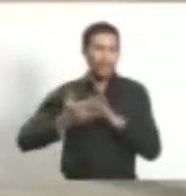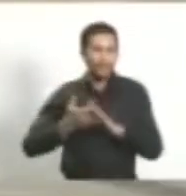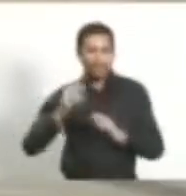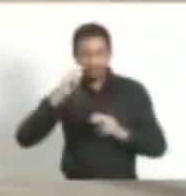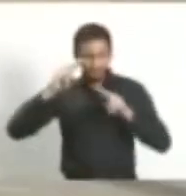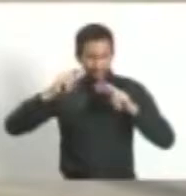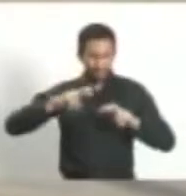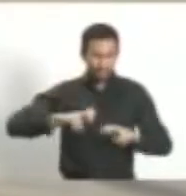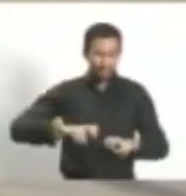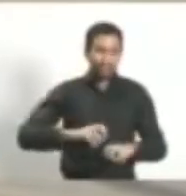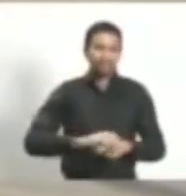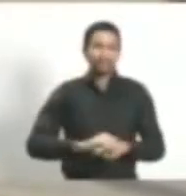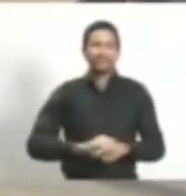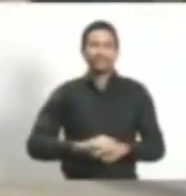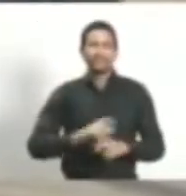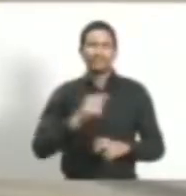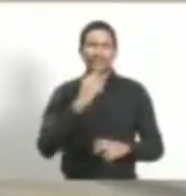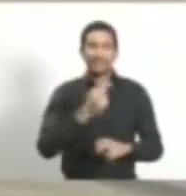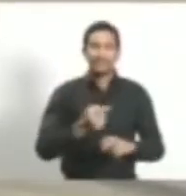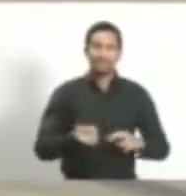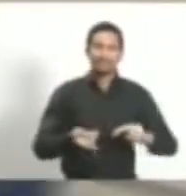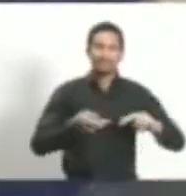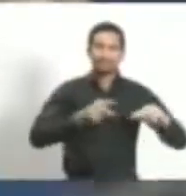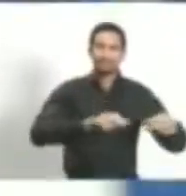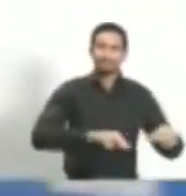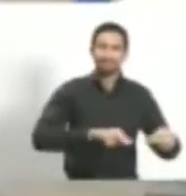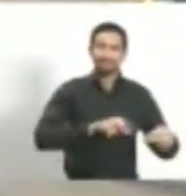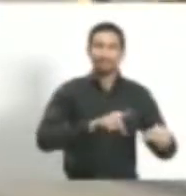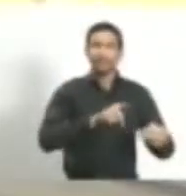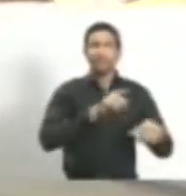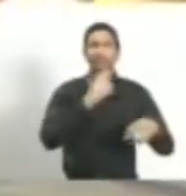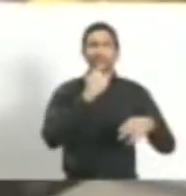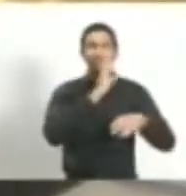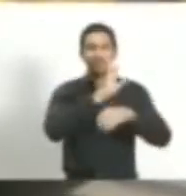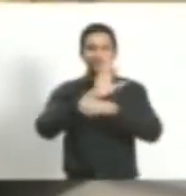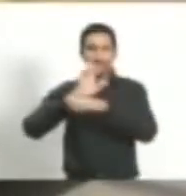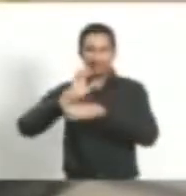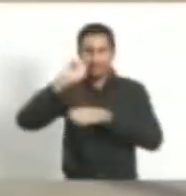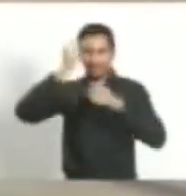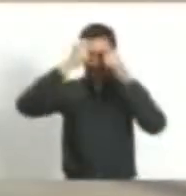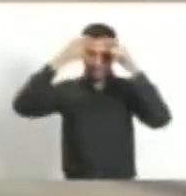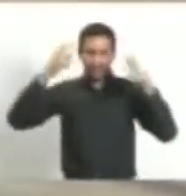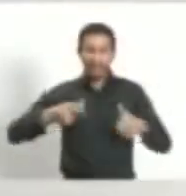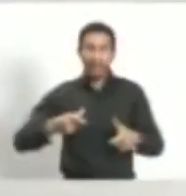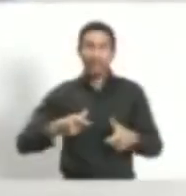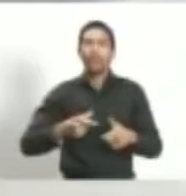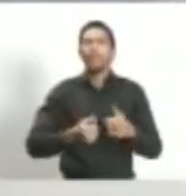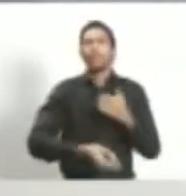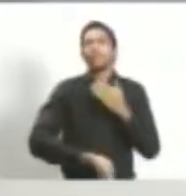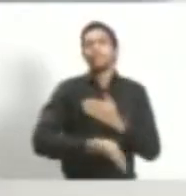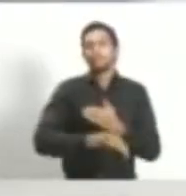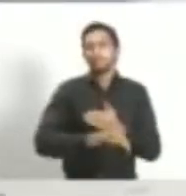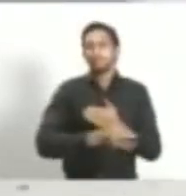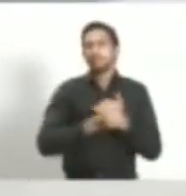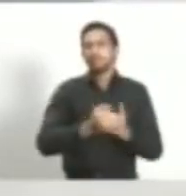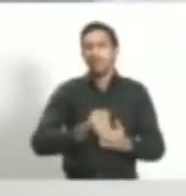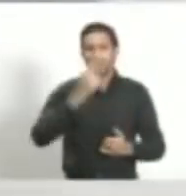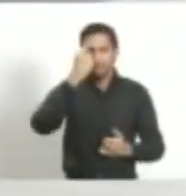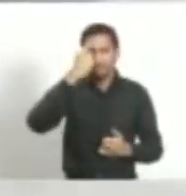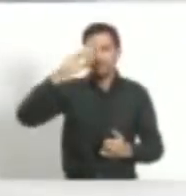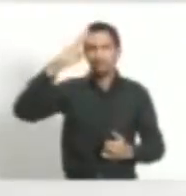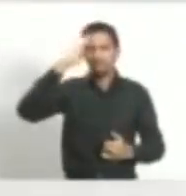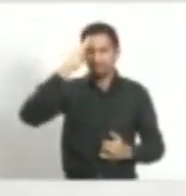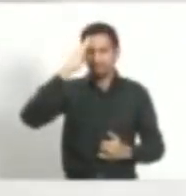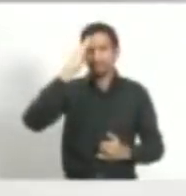que, contrario a lo dicho por los organismos de seguridad del Estado, los paramilitares sí existen. El informe indica que el